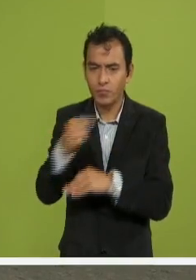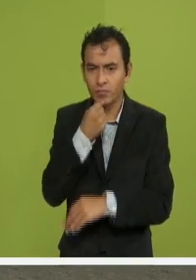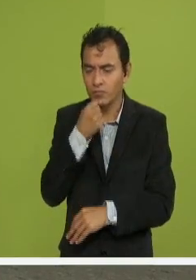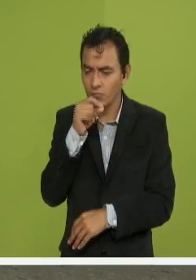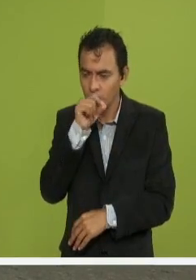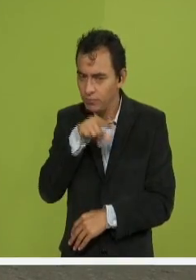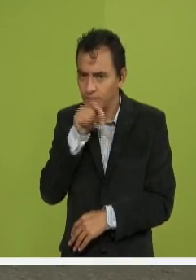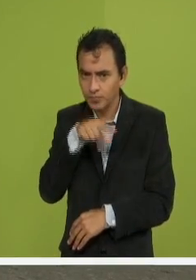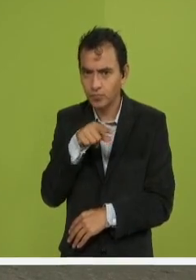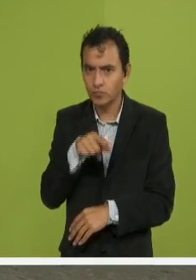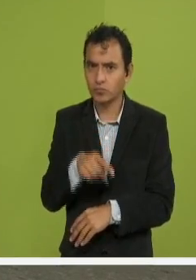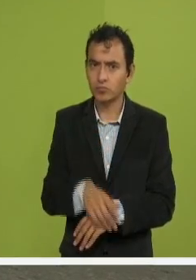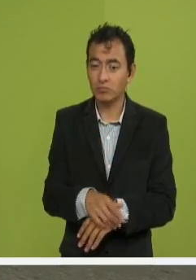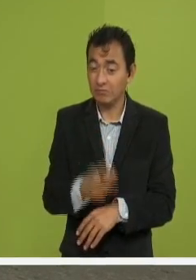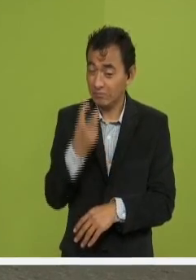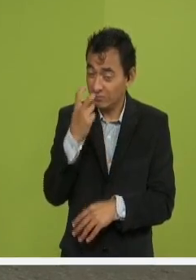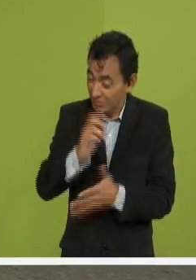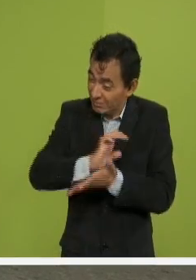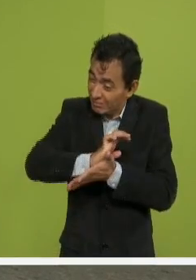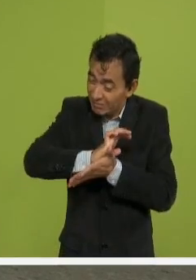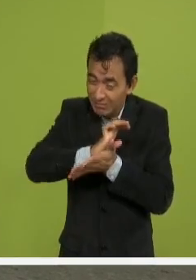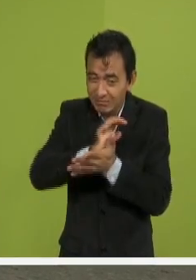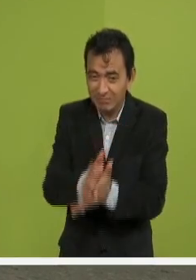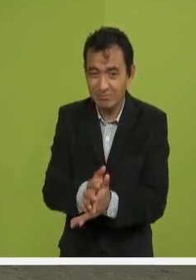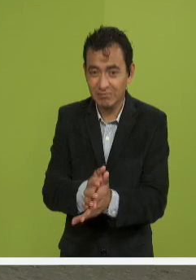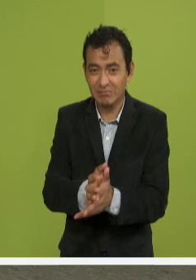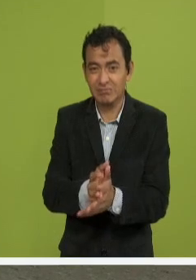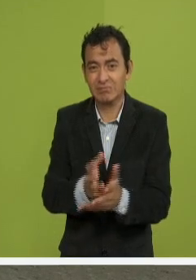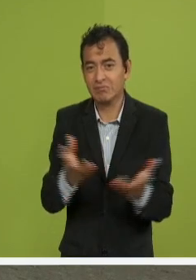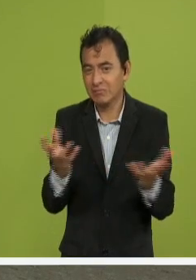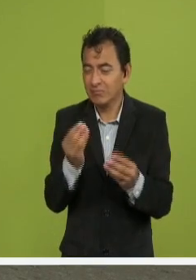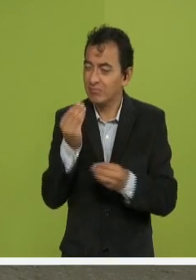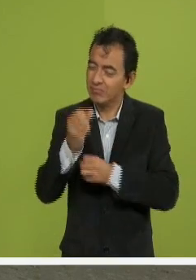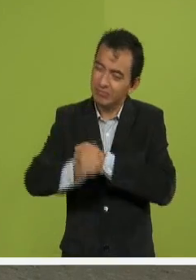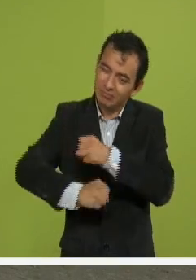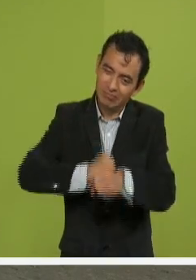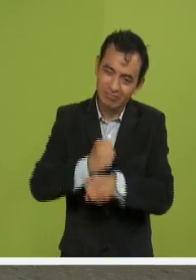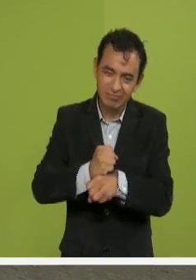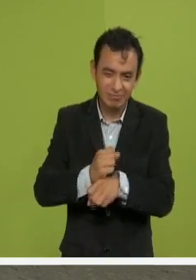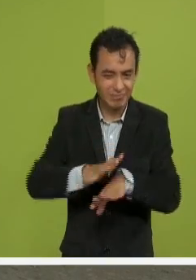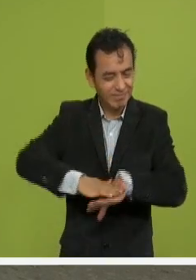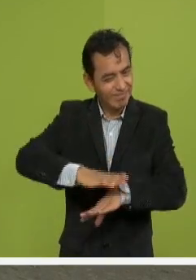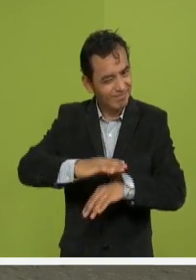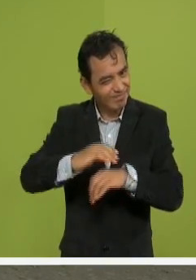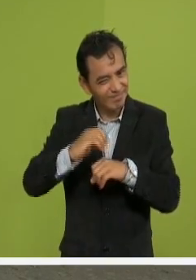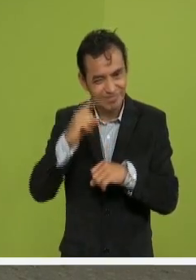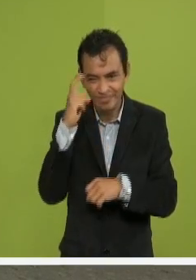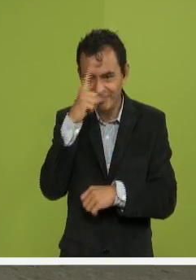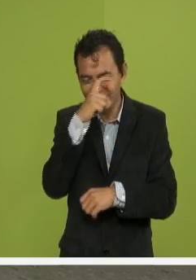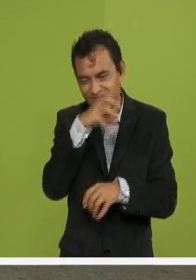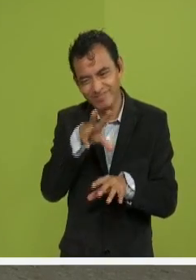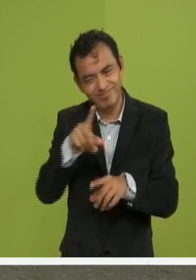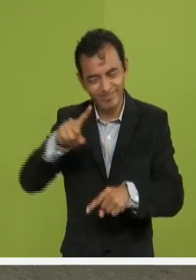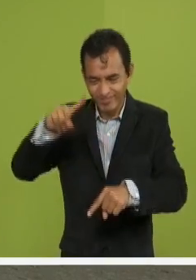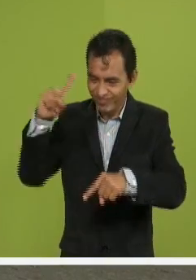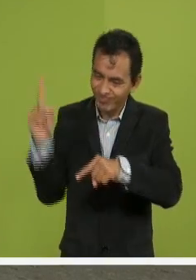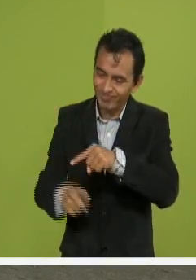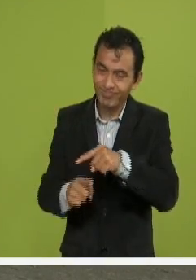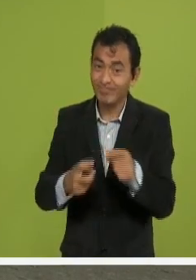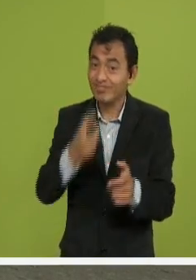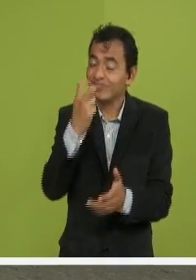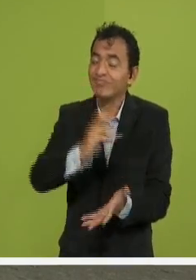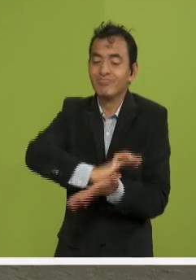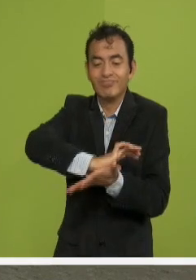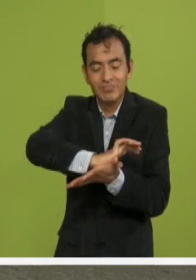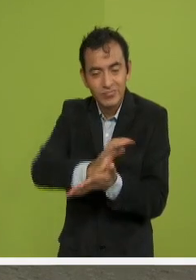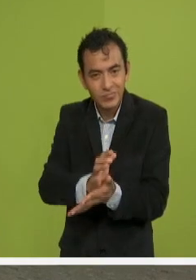un acto que durante muchos años prevalece en nuestro país y que ha sido uno de los más fuertes y difíciles de erradicar, la discriminación